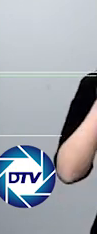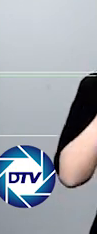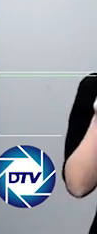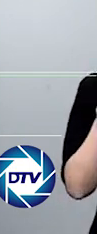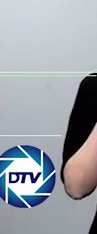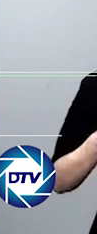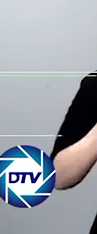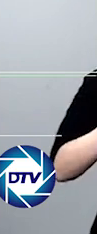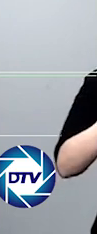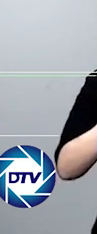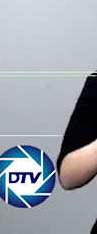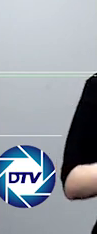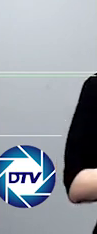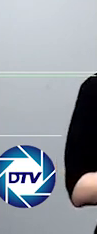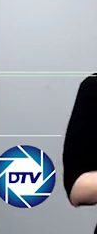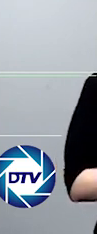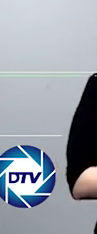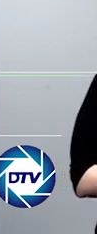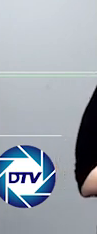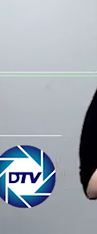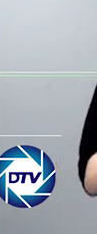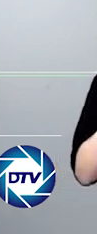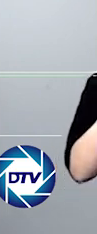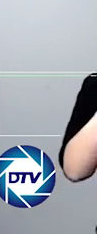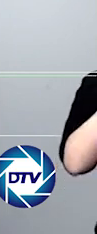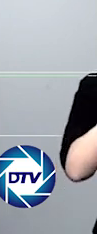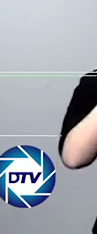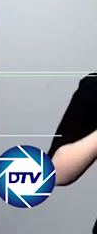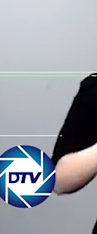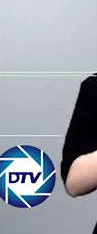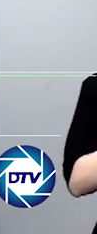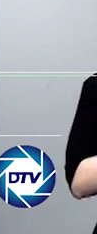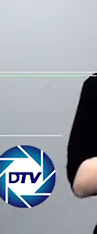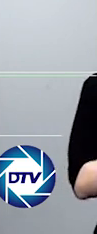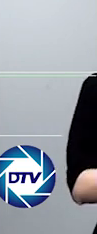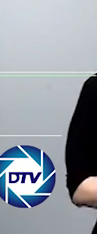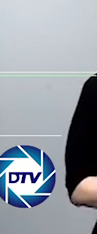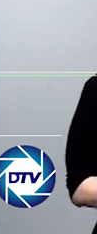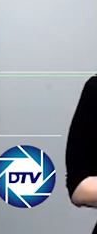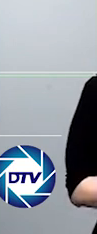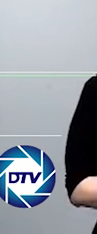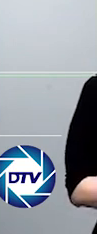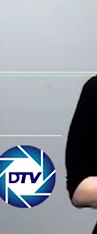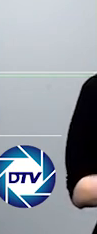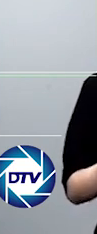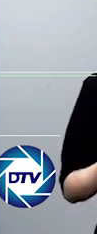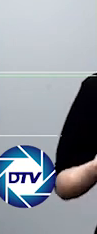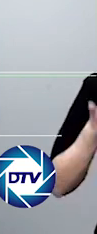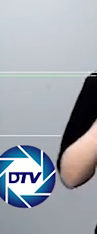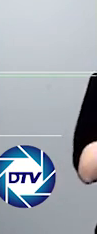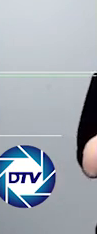Concretamente, en cuanto al orden penal, se prevé el delito de usurpación, que está recogido en el artículo